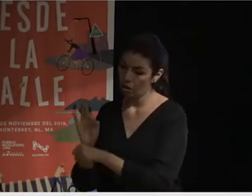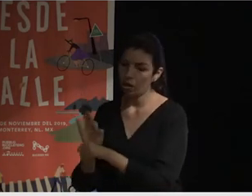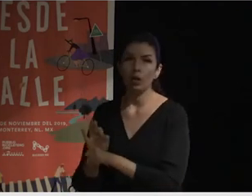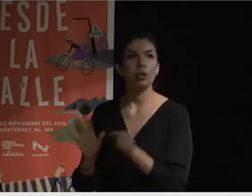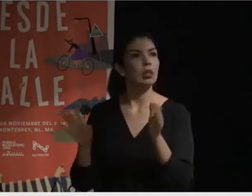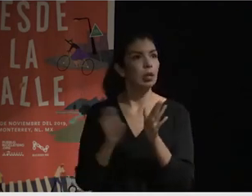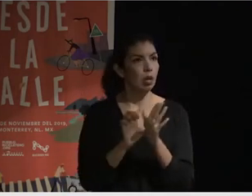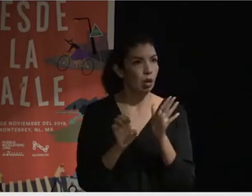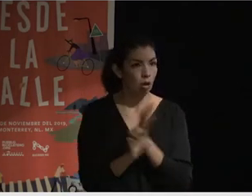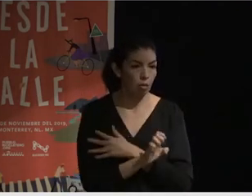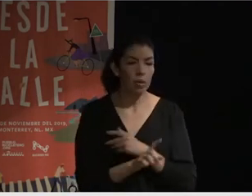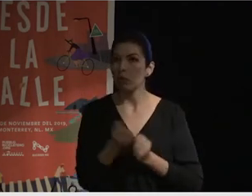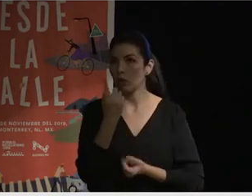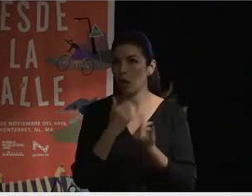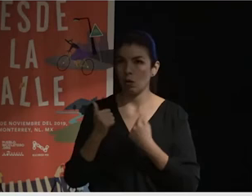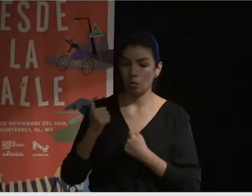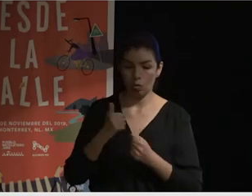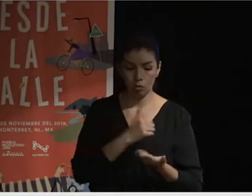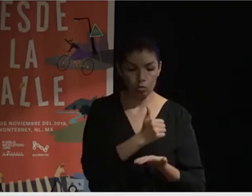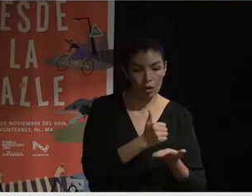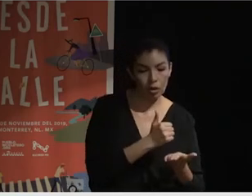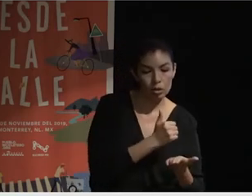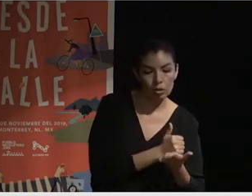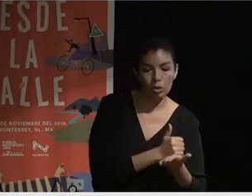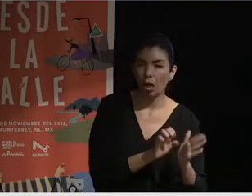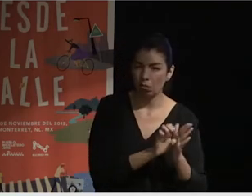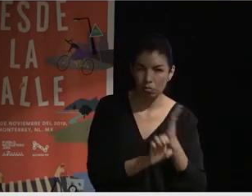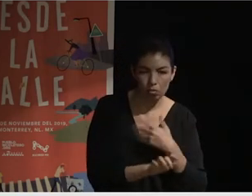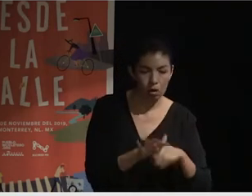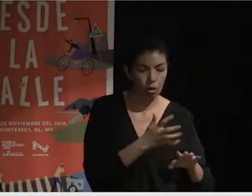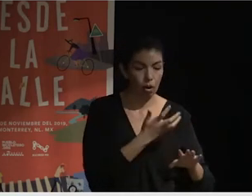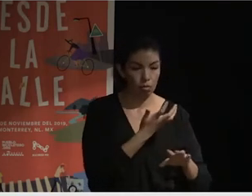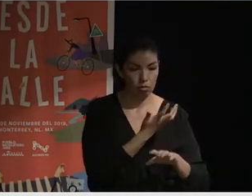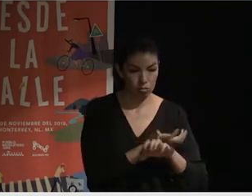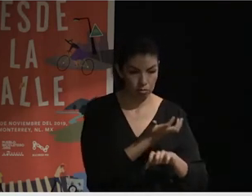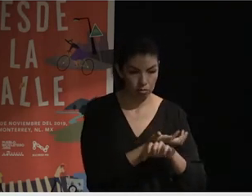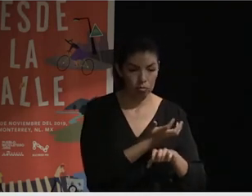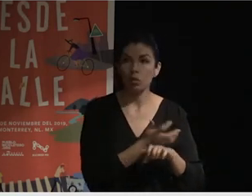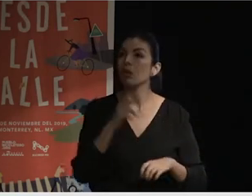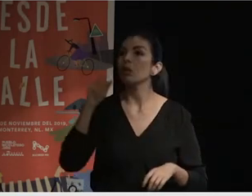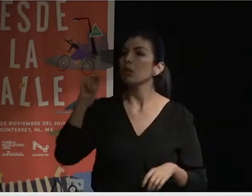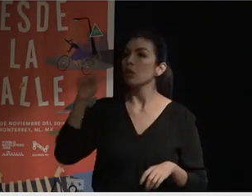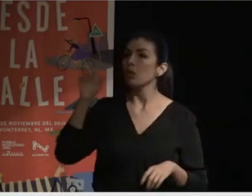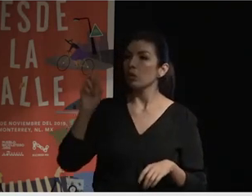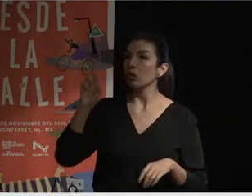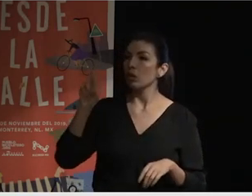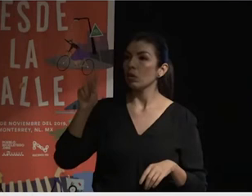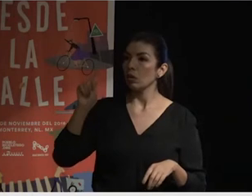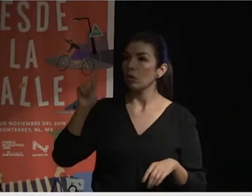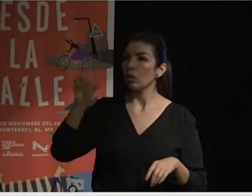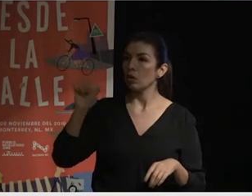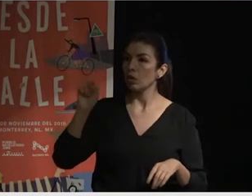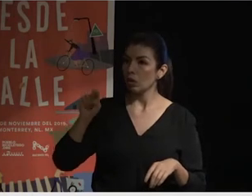ejemplo, que te digo, captan antes estos colectivos ciclistas los proyectos y dicen, no, haber estado, aquí está faltando una normatividad para